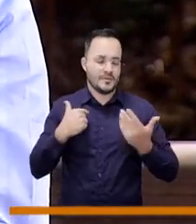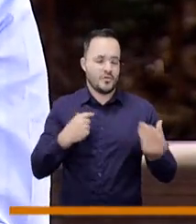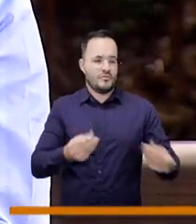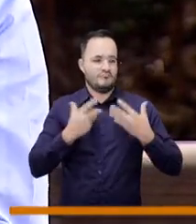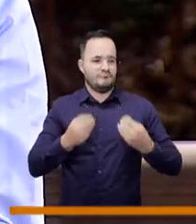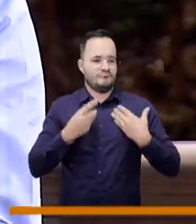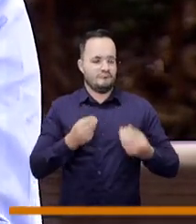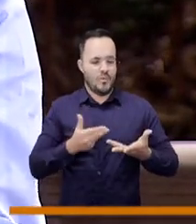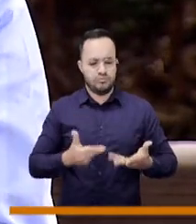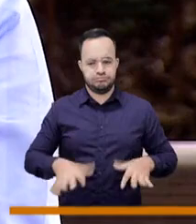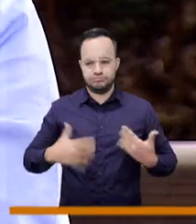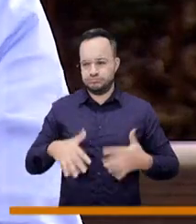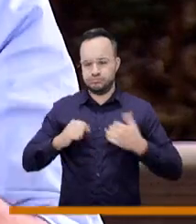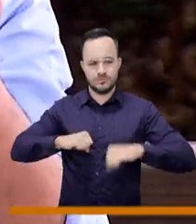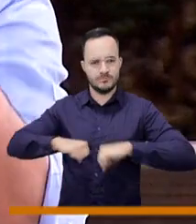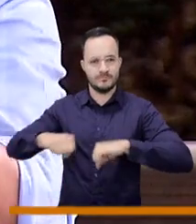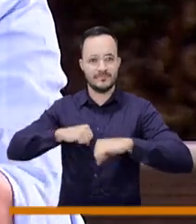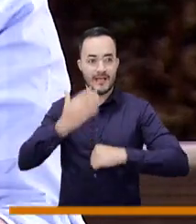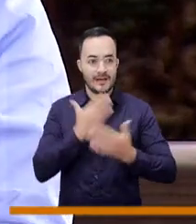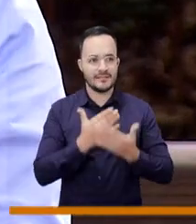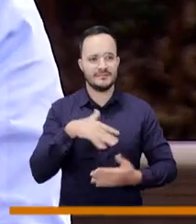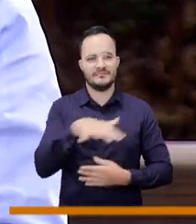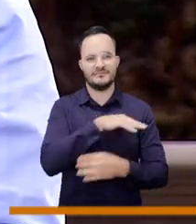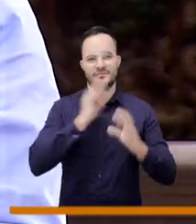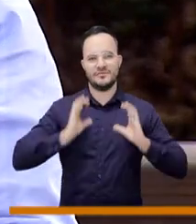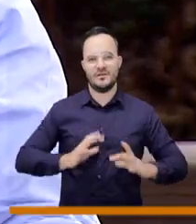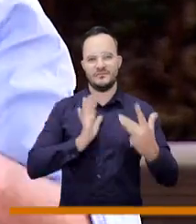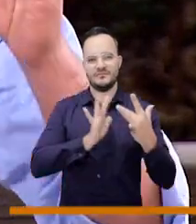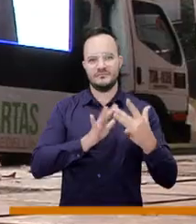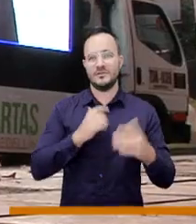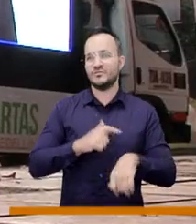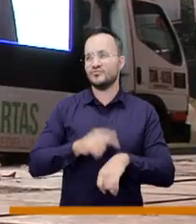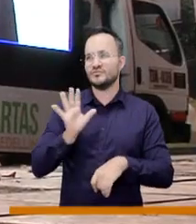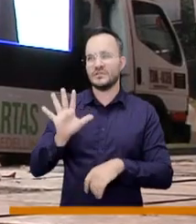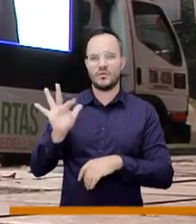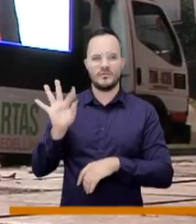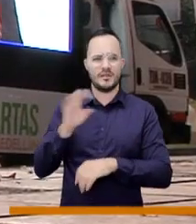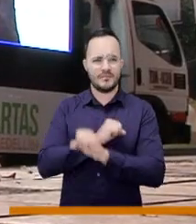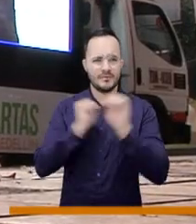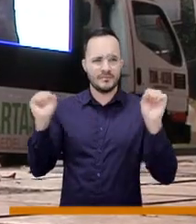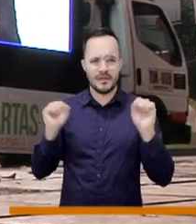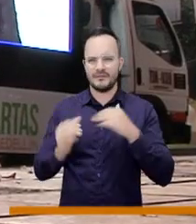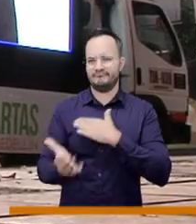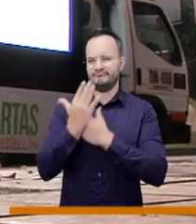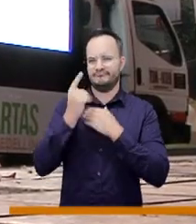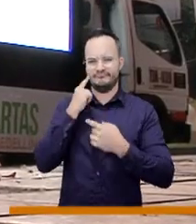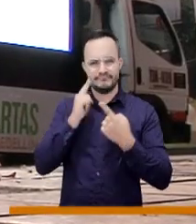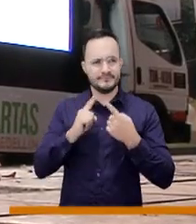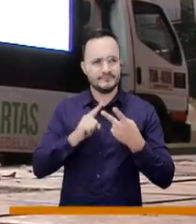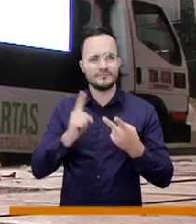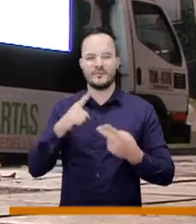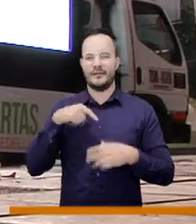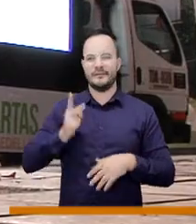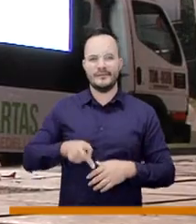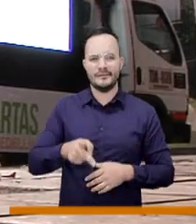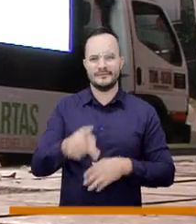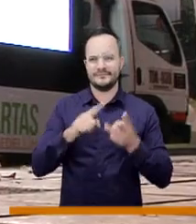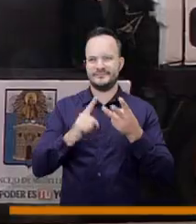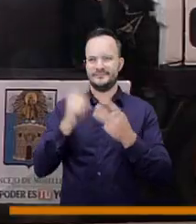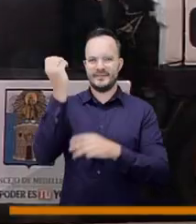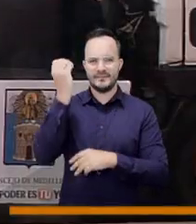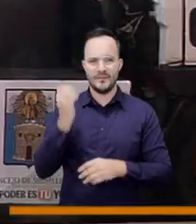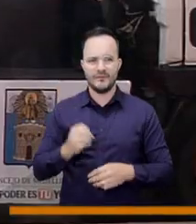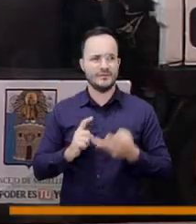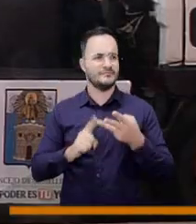más enriquece a un político es el del contacto con la ciudadanía. Desde las 5:30 de la mañana, en las salidas de las universidades, en los parques, en los